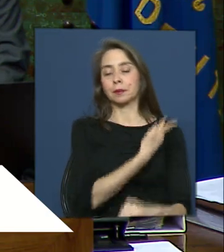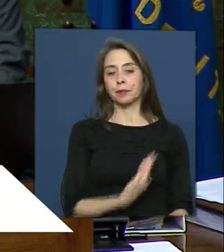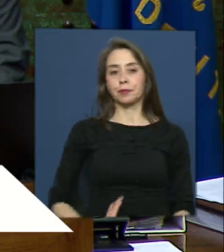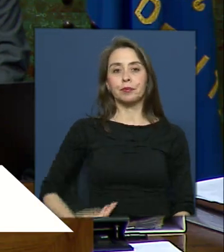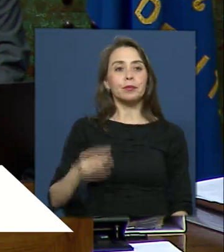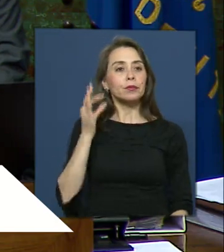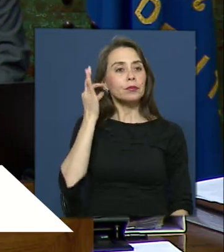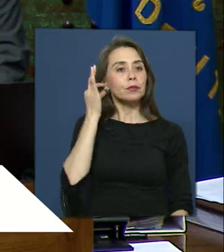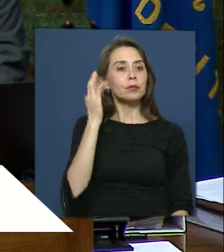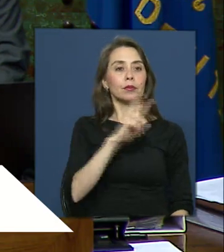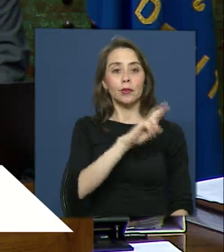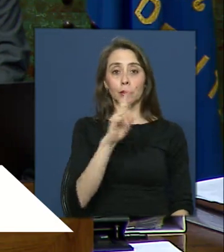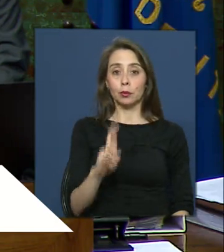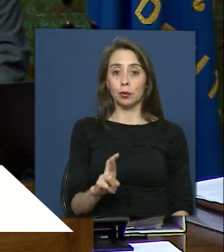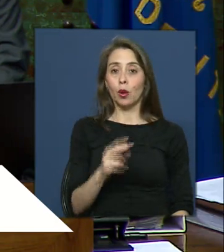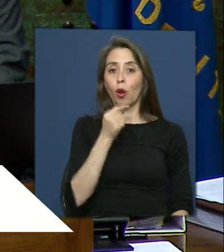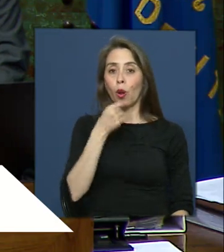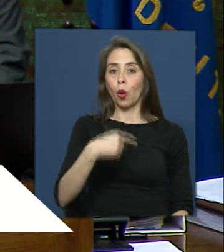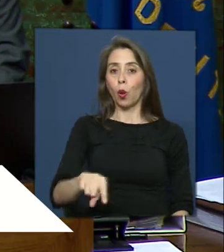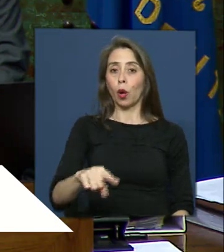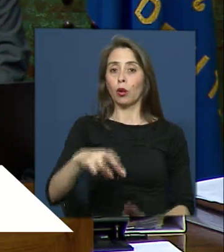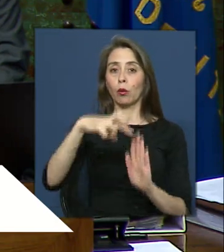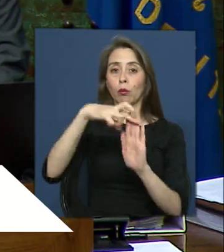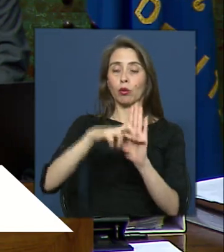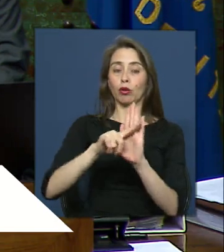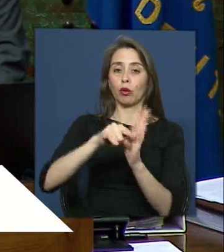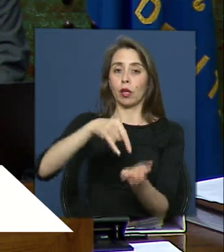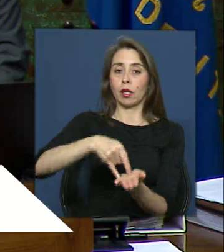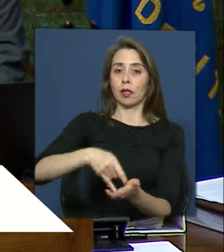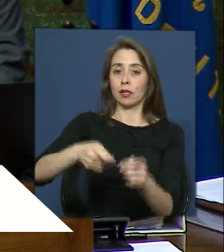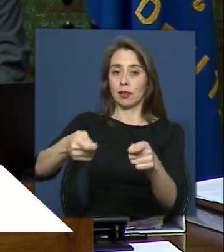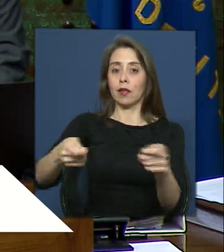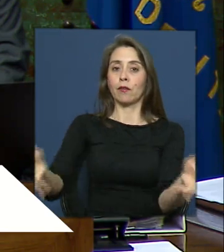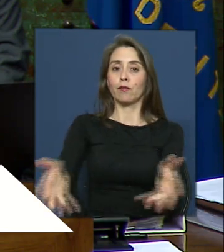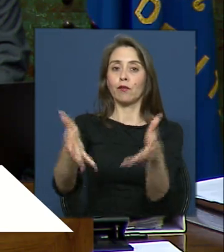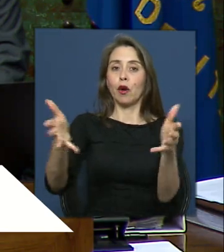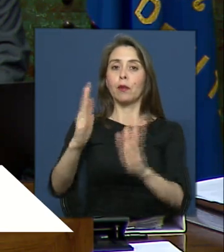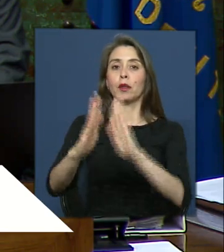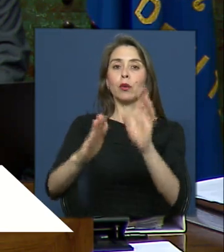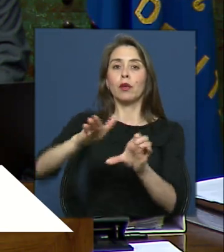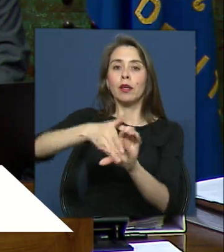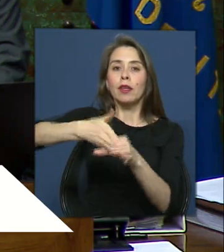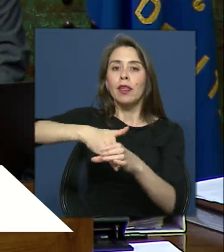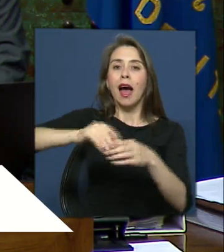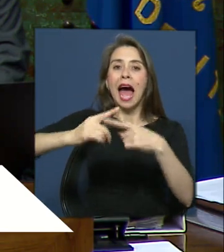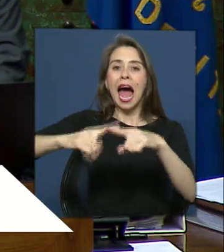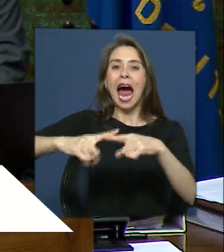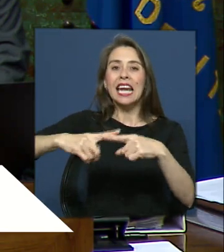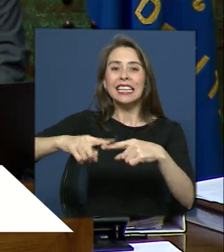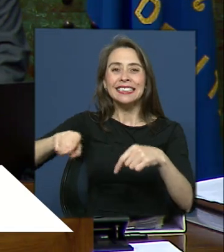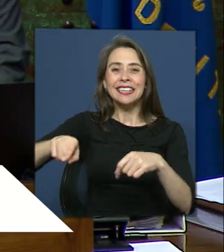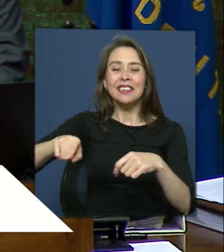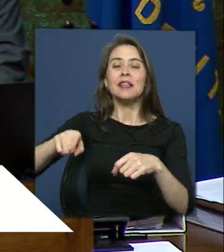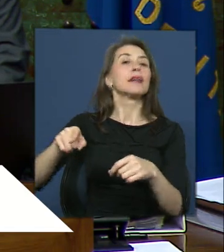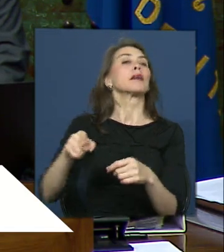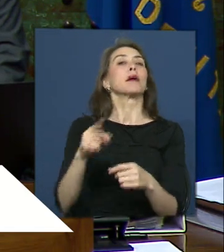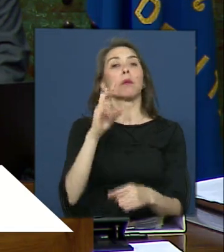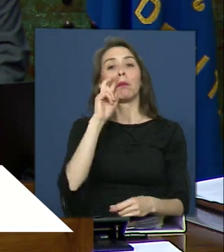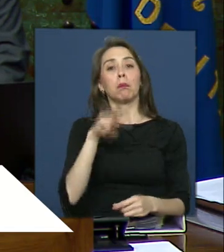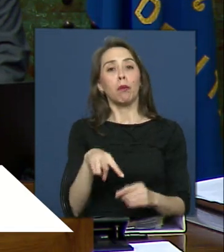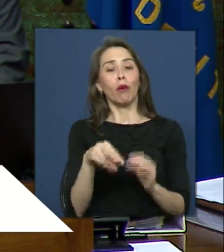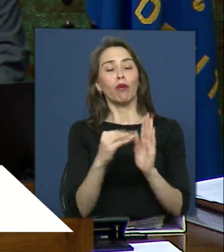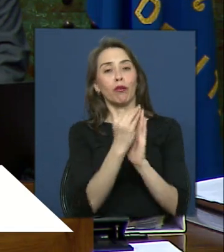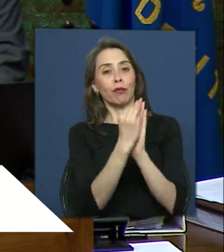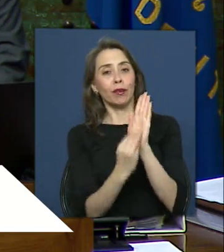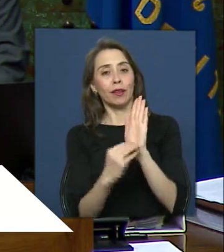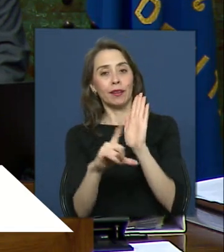la Presidenta de la República que envíe a la brevedad un proyecto de ley de fomento y protección de la artesanía, de modo que exista por fin un marco normativo